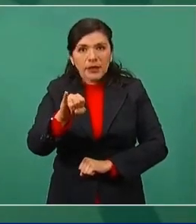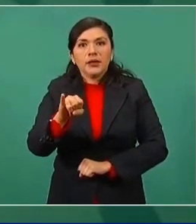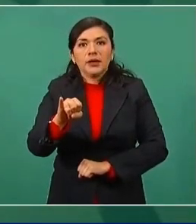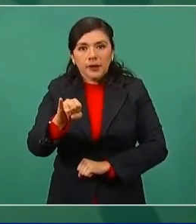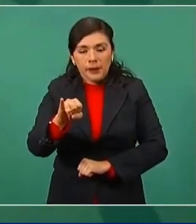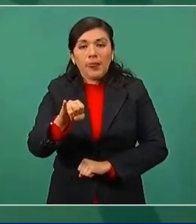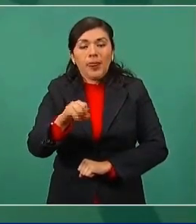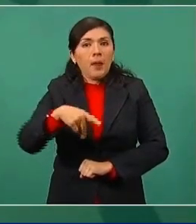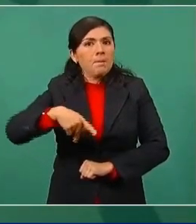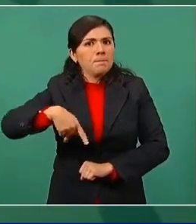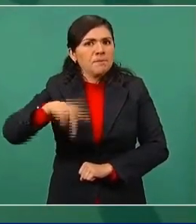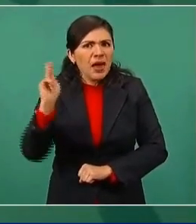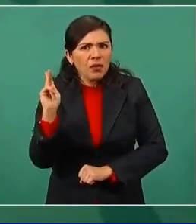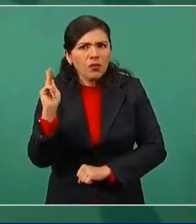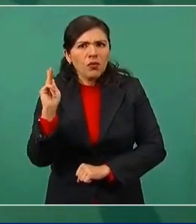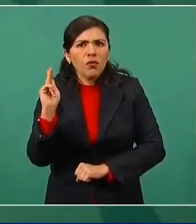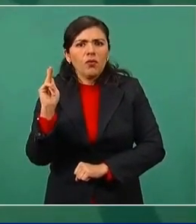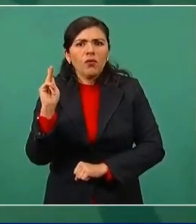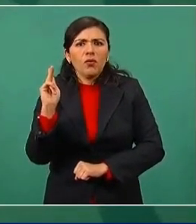la autonomía